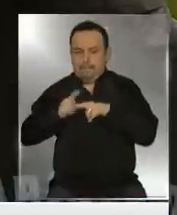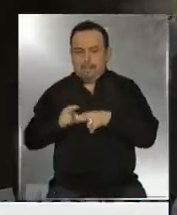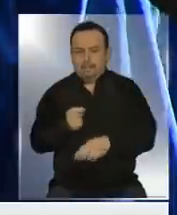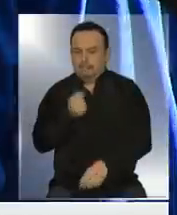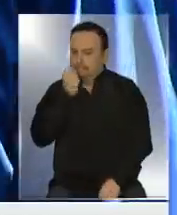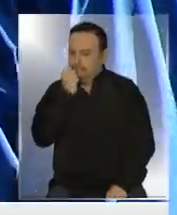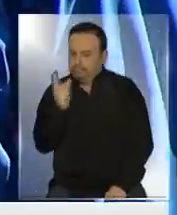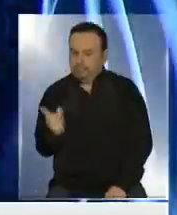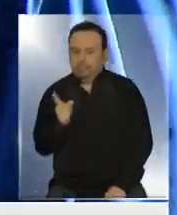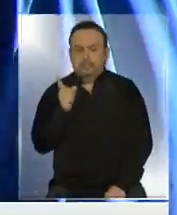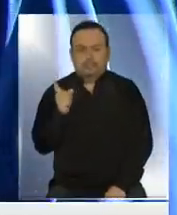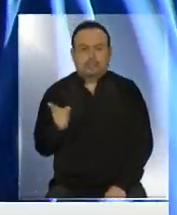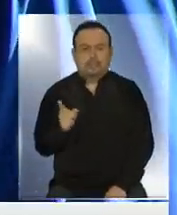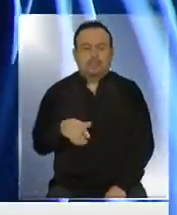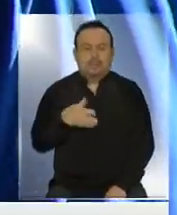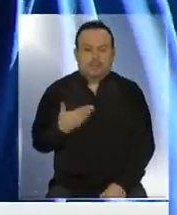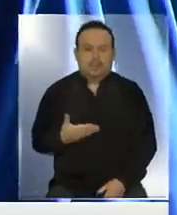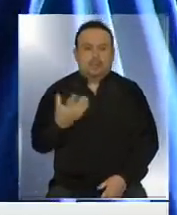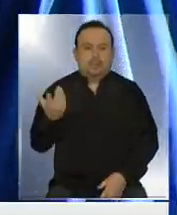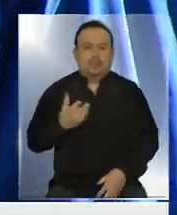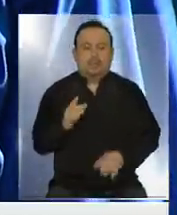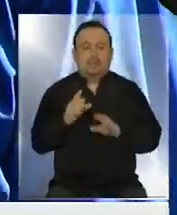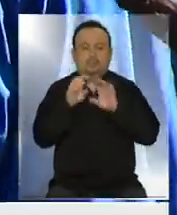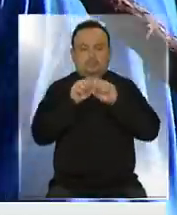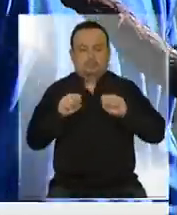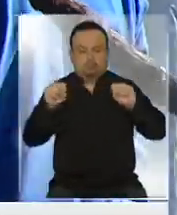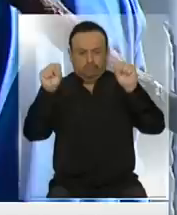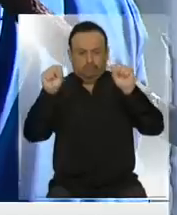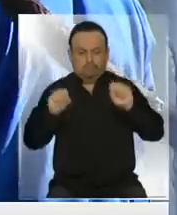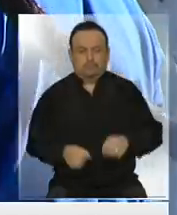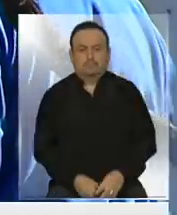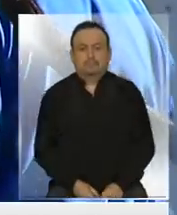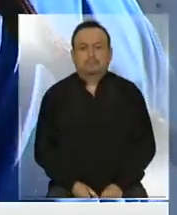querella y presentada en el día de hoy en el ministerio público